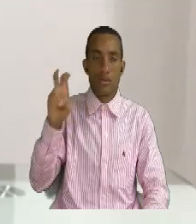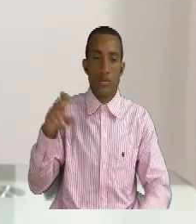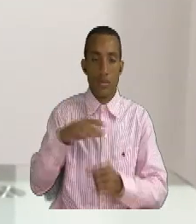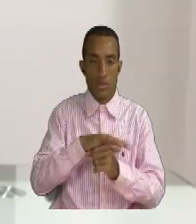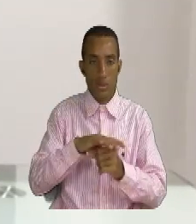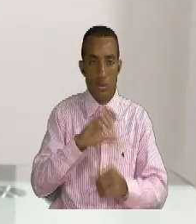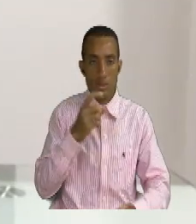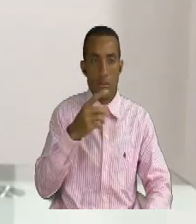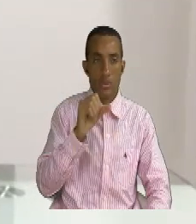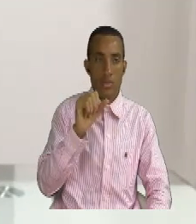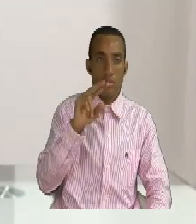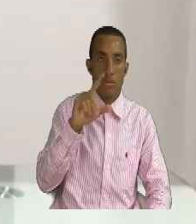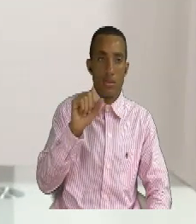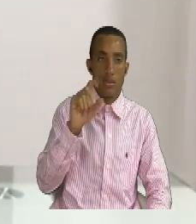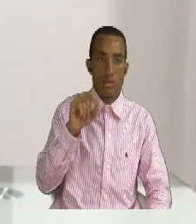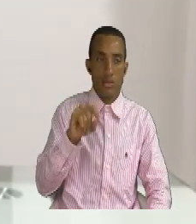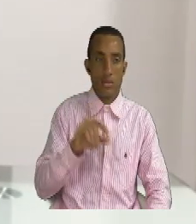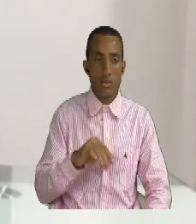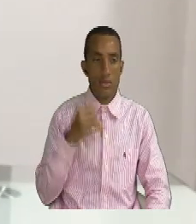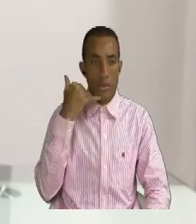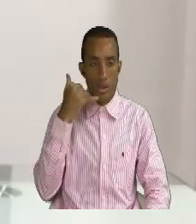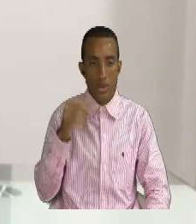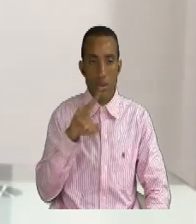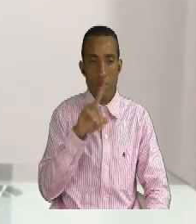mucho gusto. El teléfono es